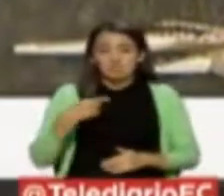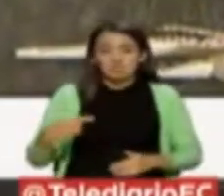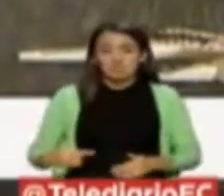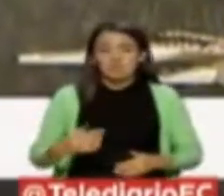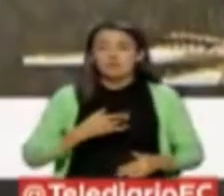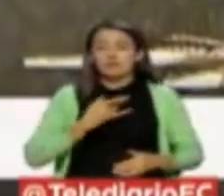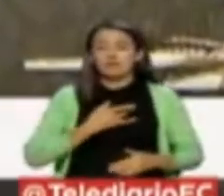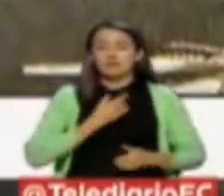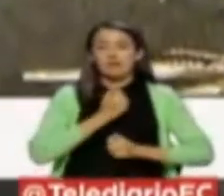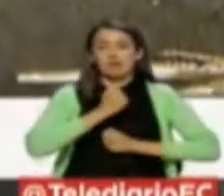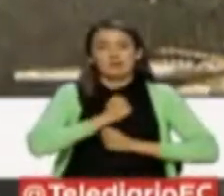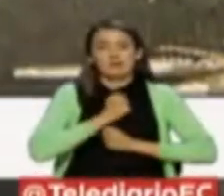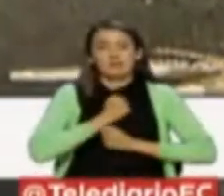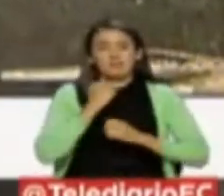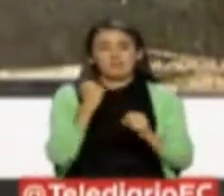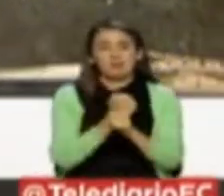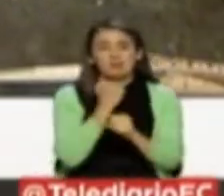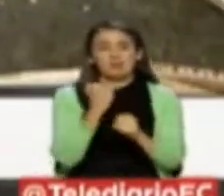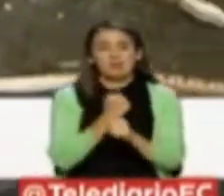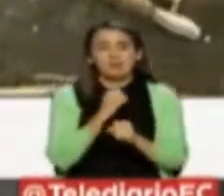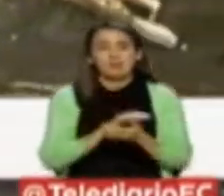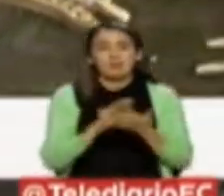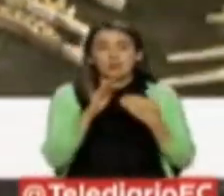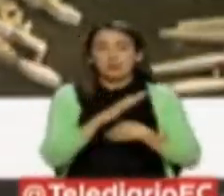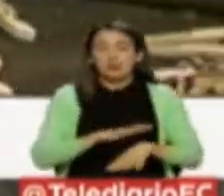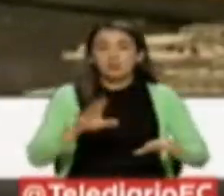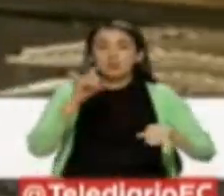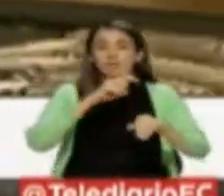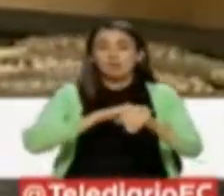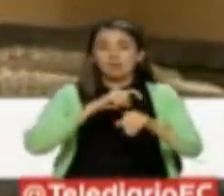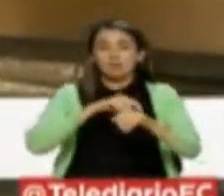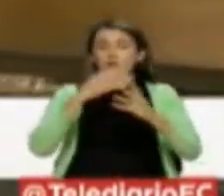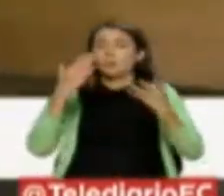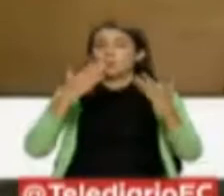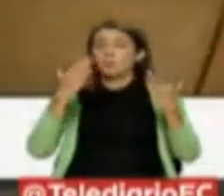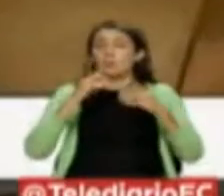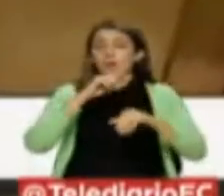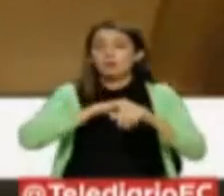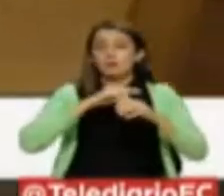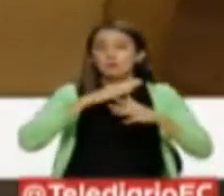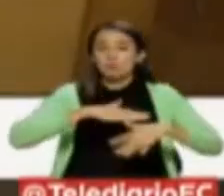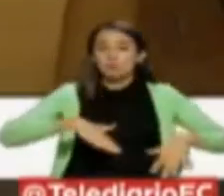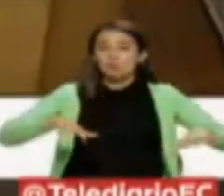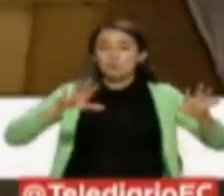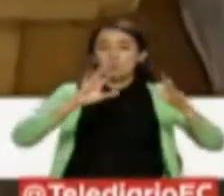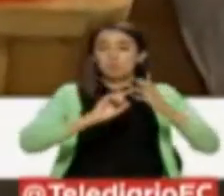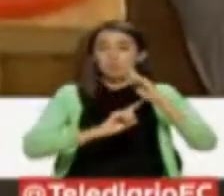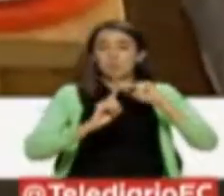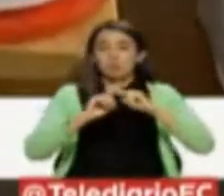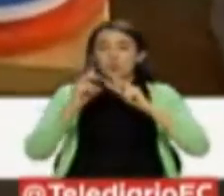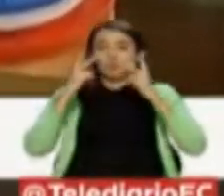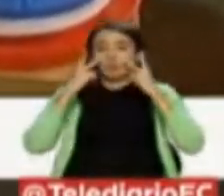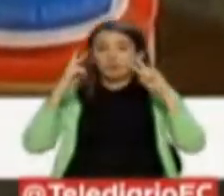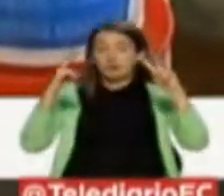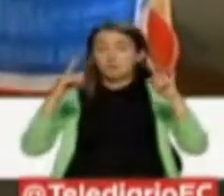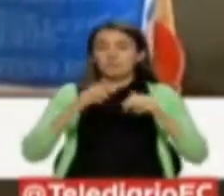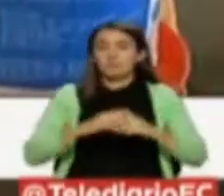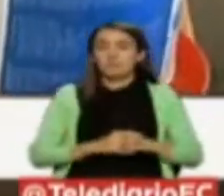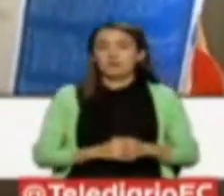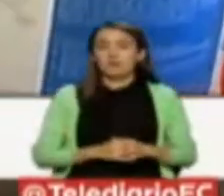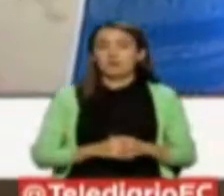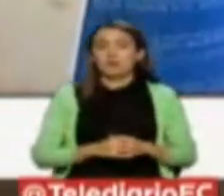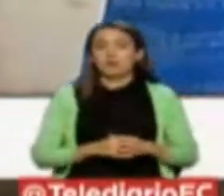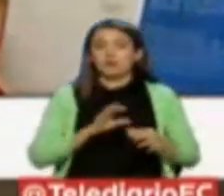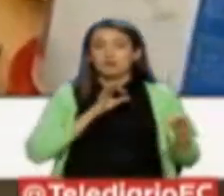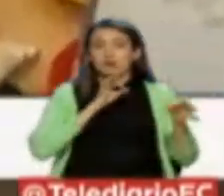trabajo. Eso es lo más importante. ¿Un tiempo aproximado de cuánto le toma hacer uno de estos galeones como los que podemos ver en pantalla? Mira, le